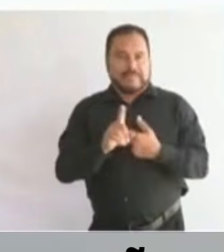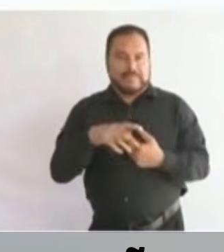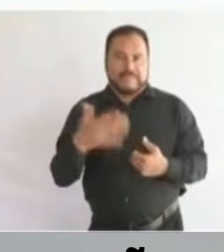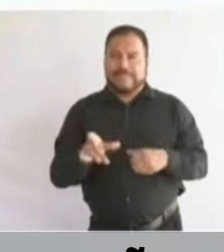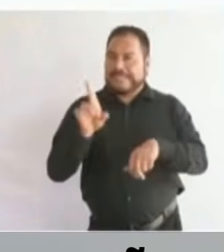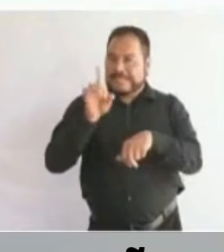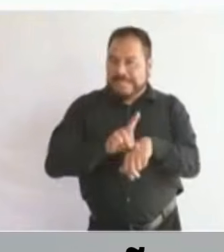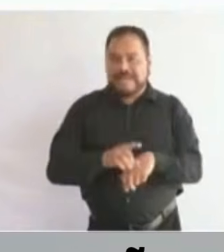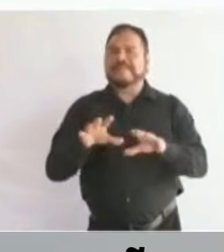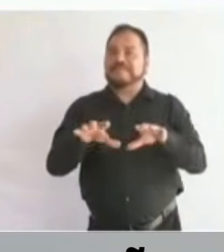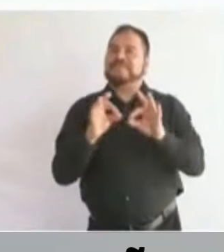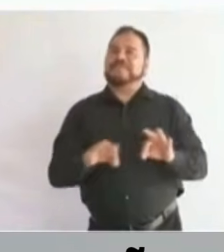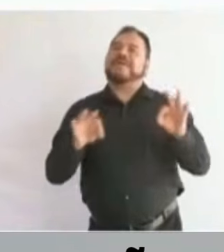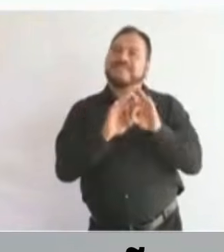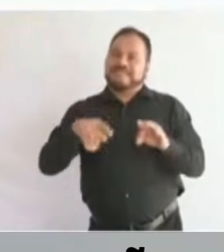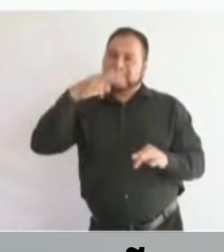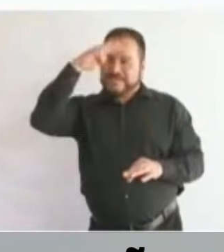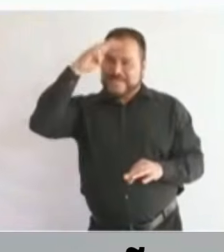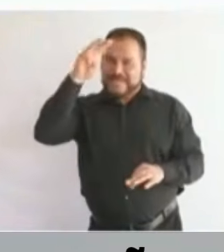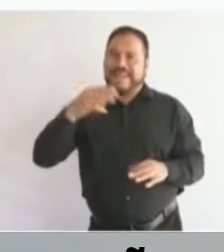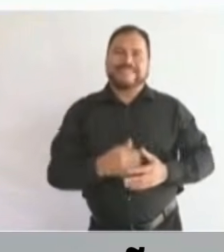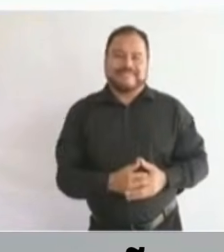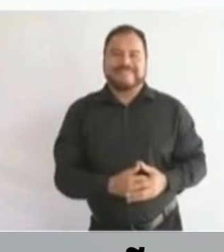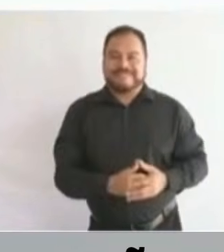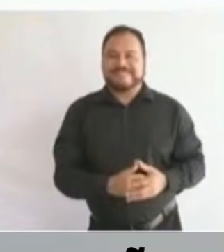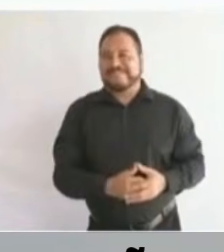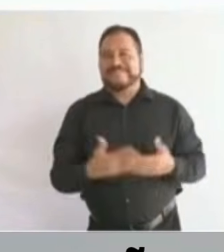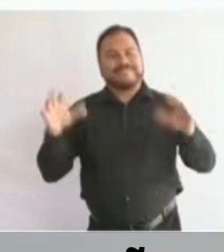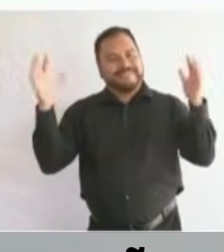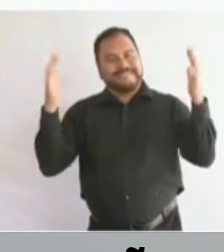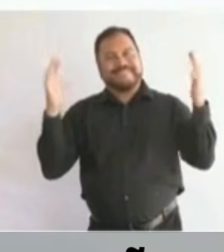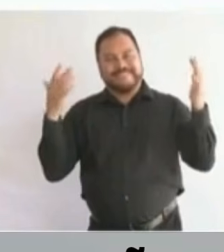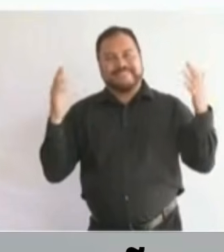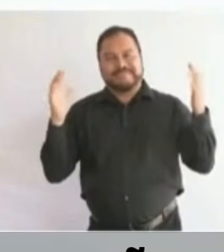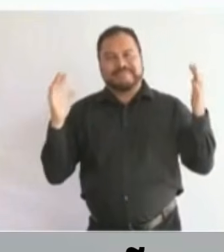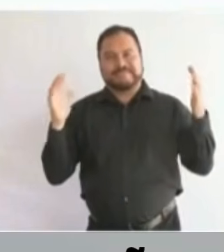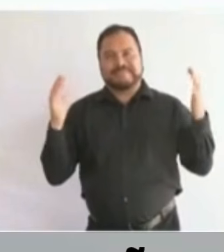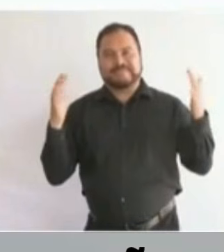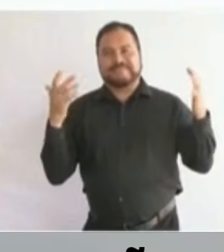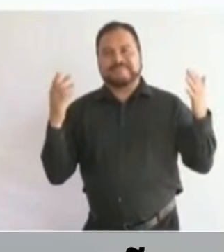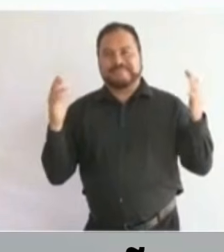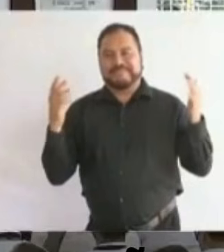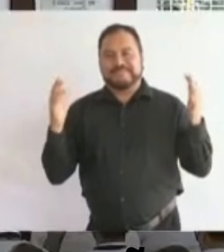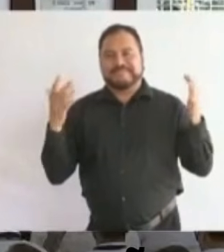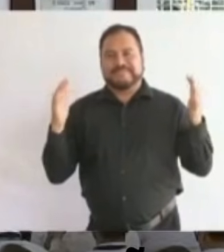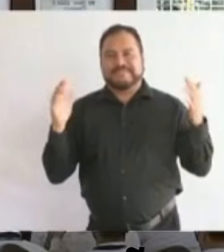día particularmente para Mexicali, la puesta en marcha de esta central.